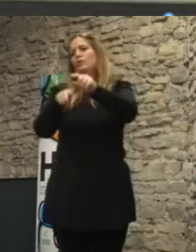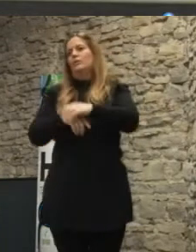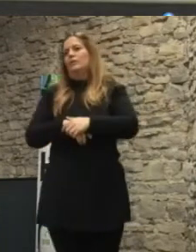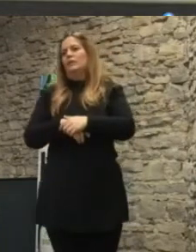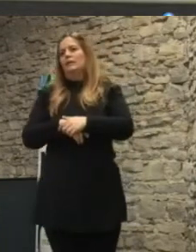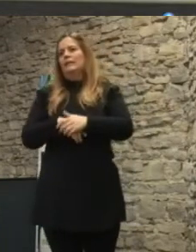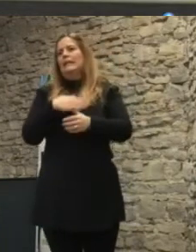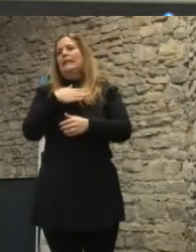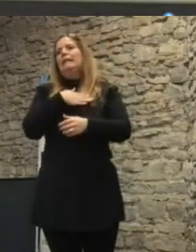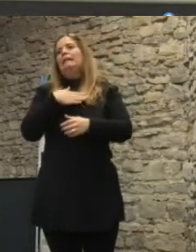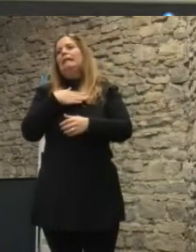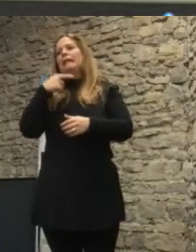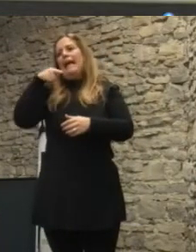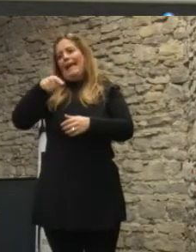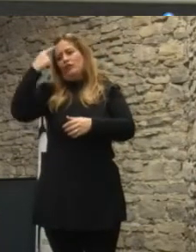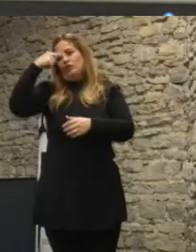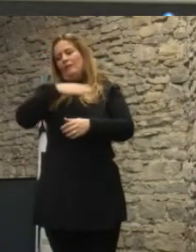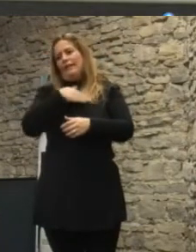Querría saber esto.